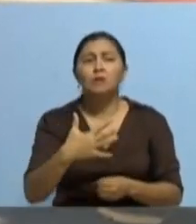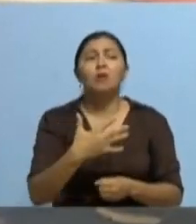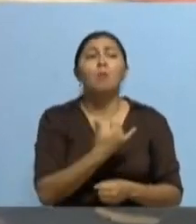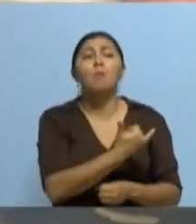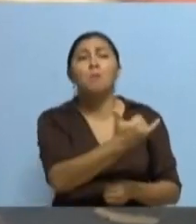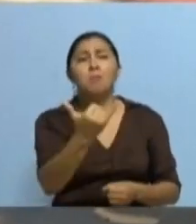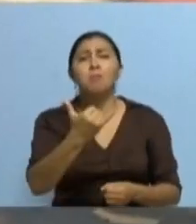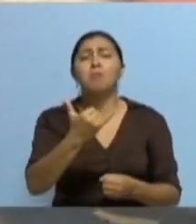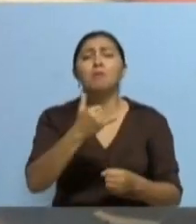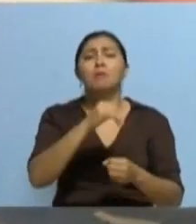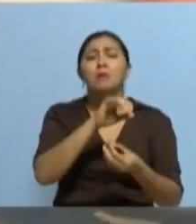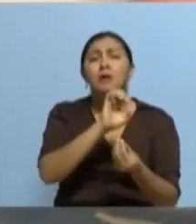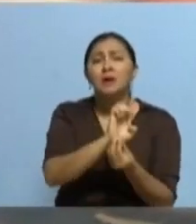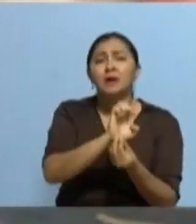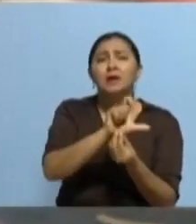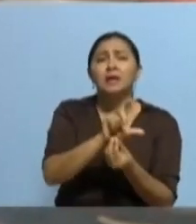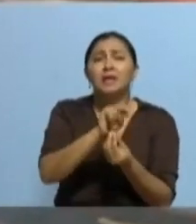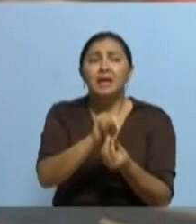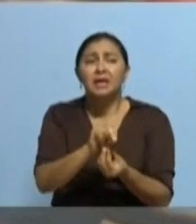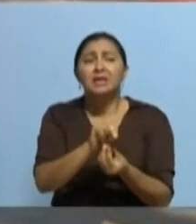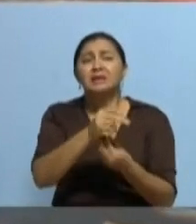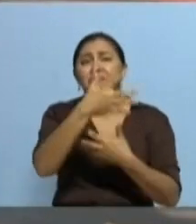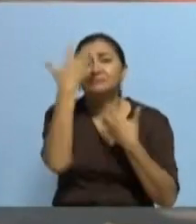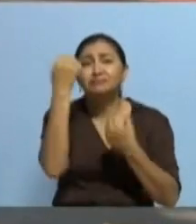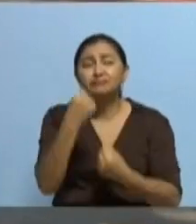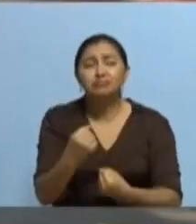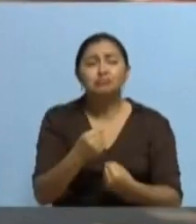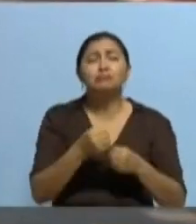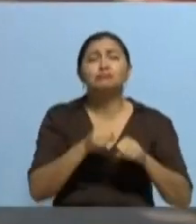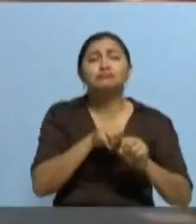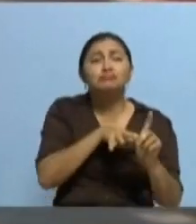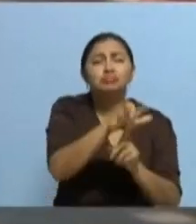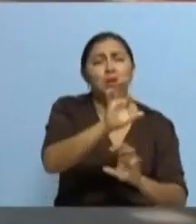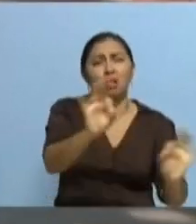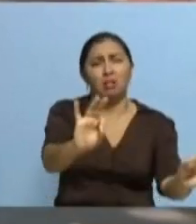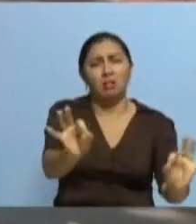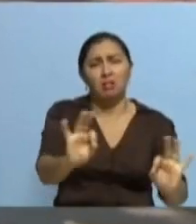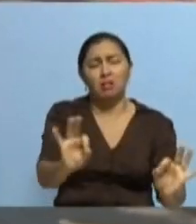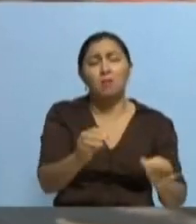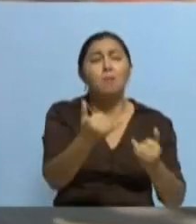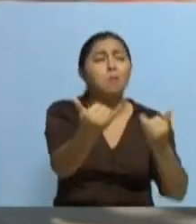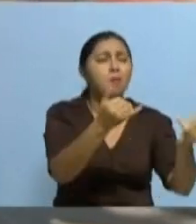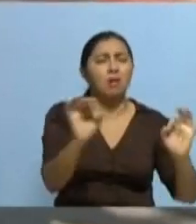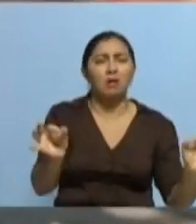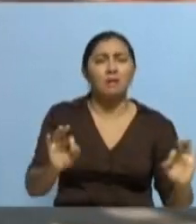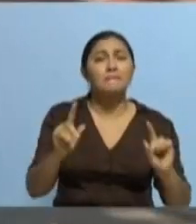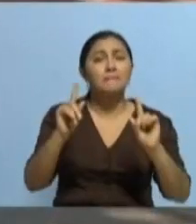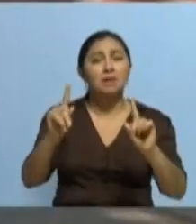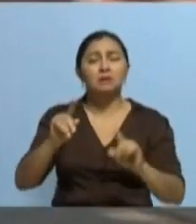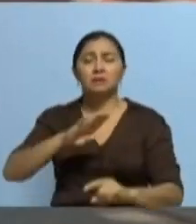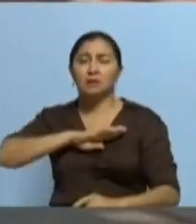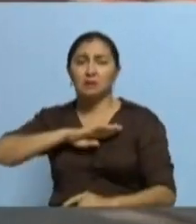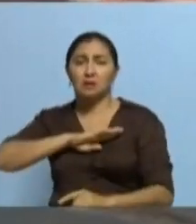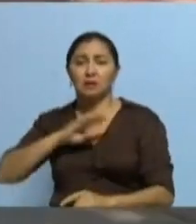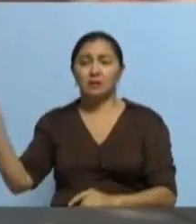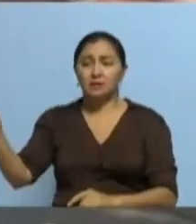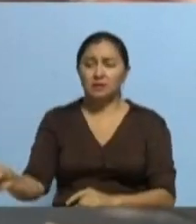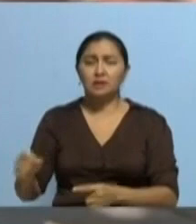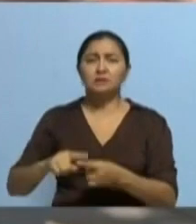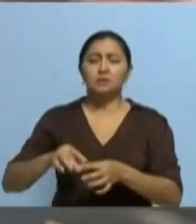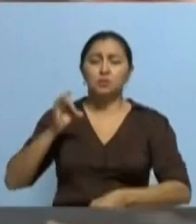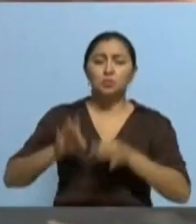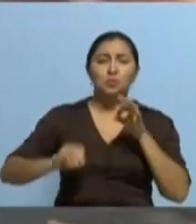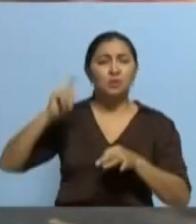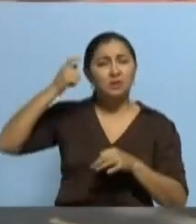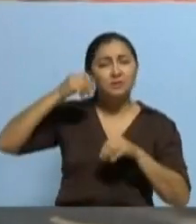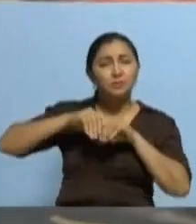de actores armados, guerrilleros. Sin embargo, entre la señora alcaldesa y la fuerza pública